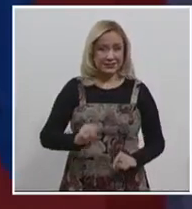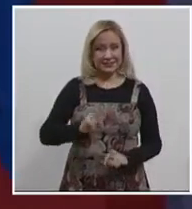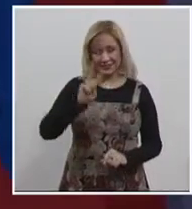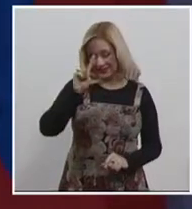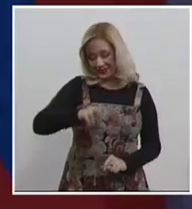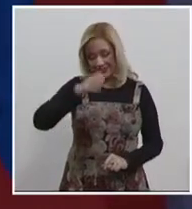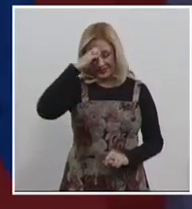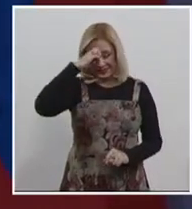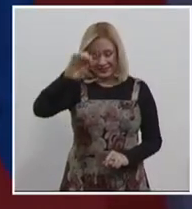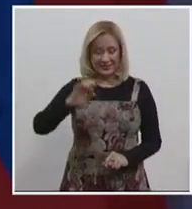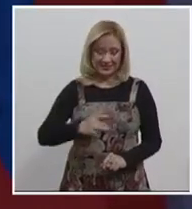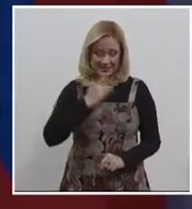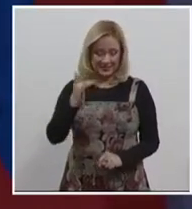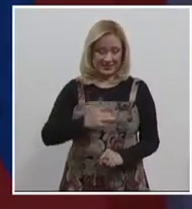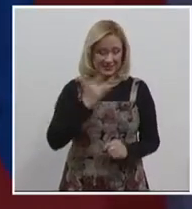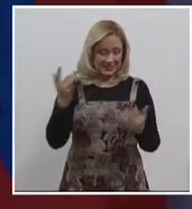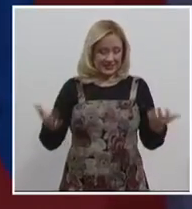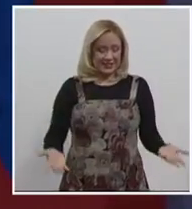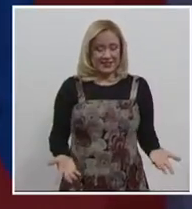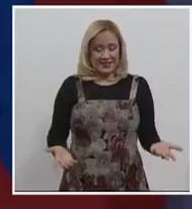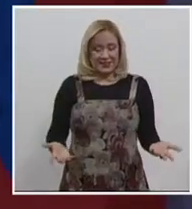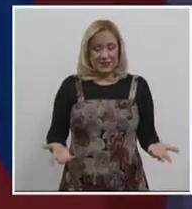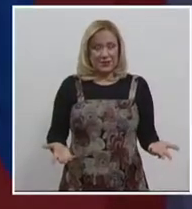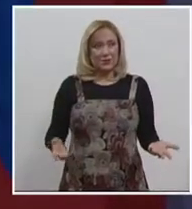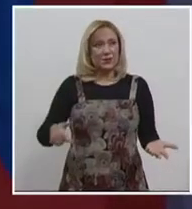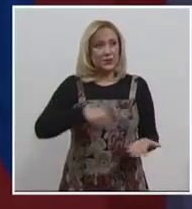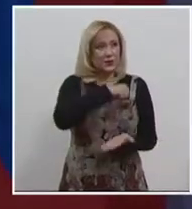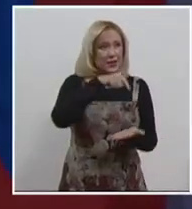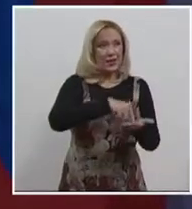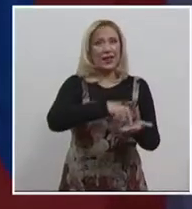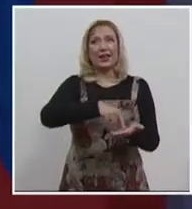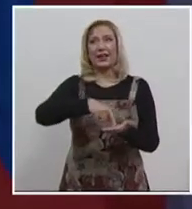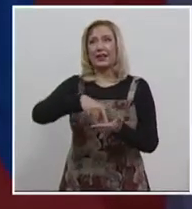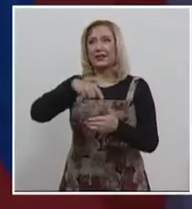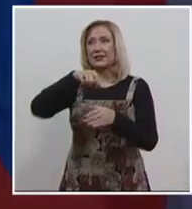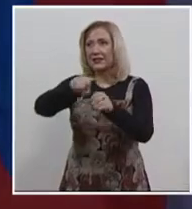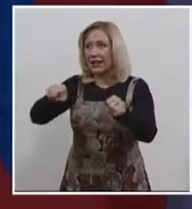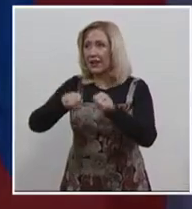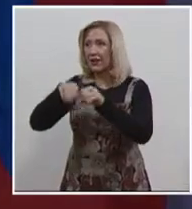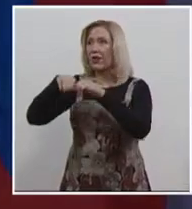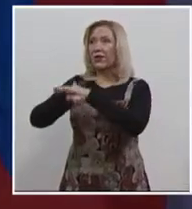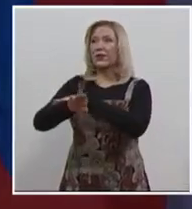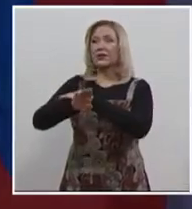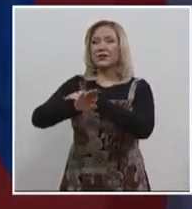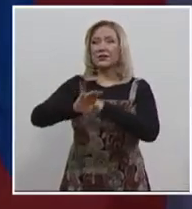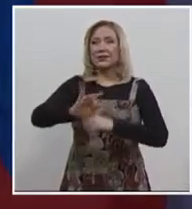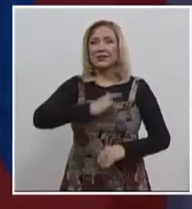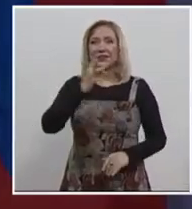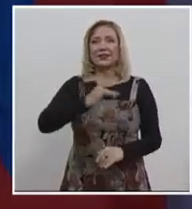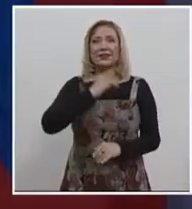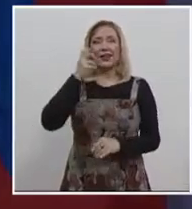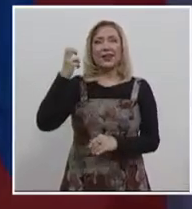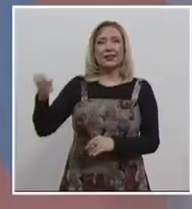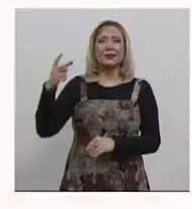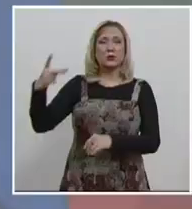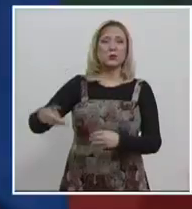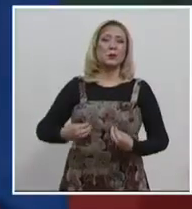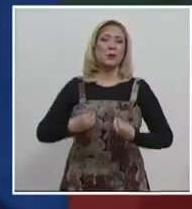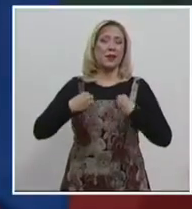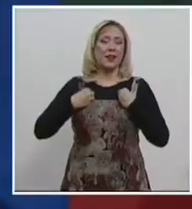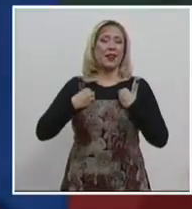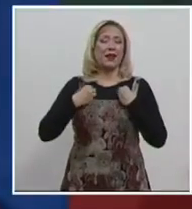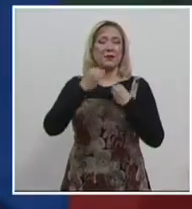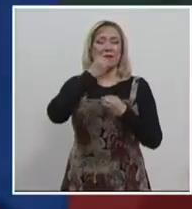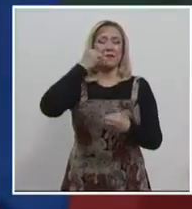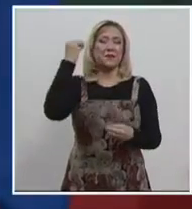pero les garantizo que en cada pasillo y en cada salón de la FIL seguiremos celebrando la vida y obra de Raúl.